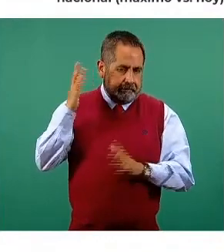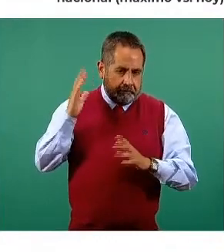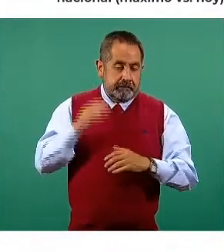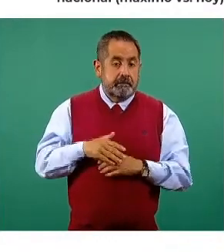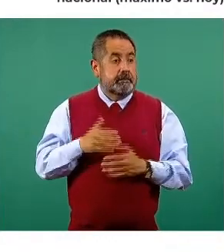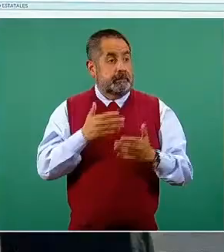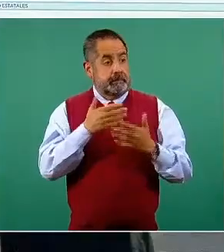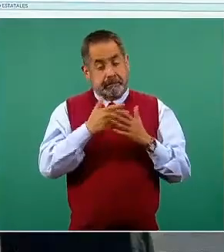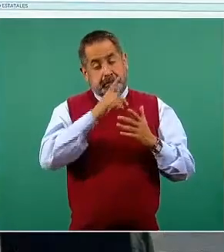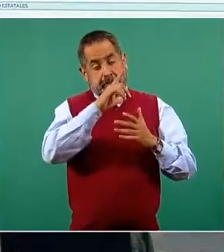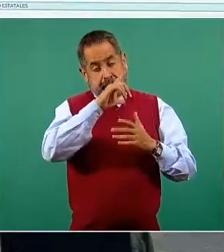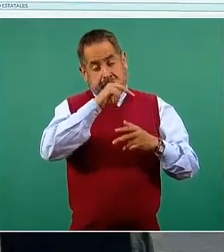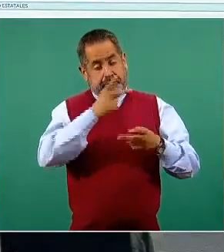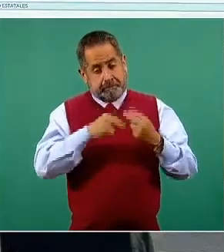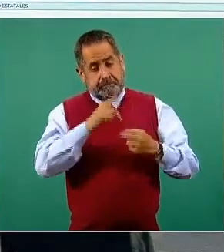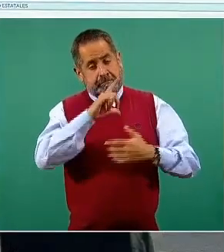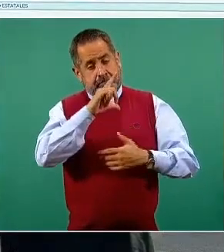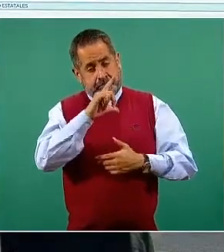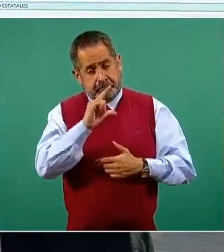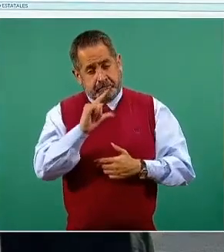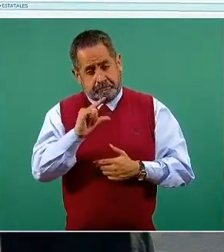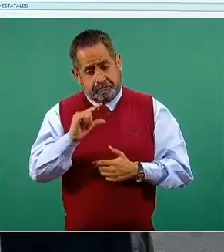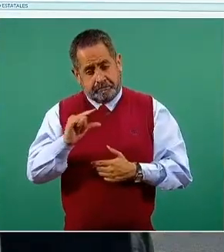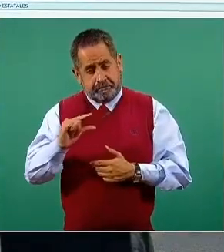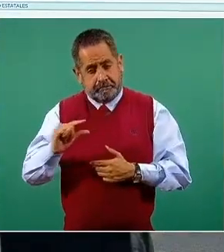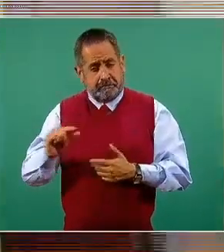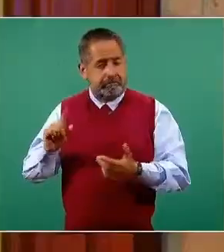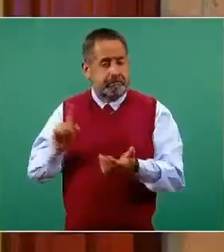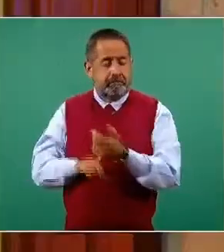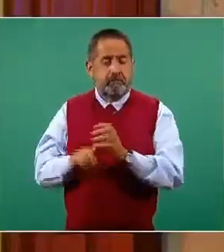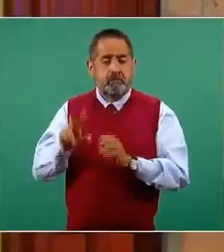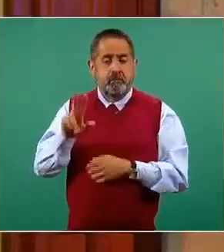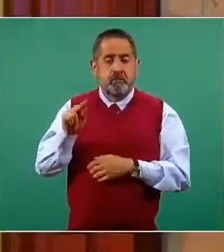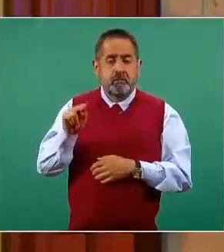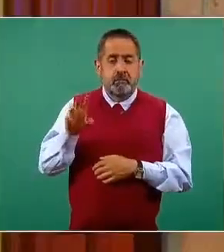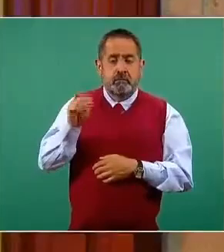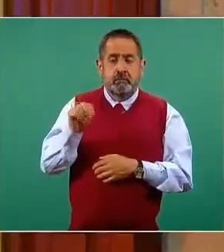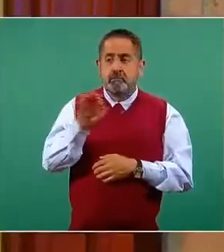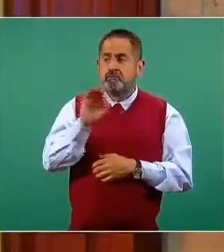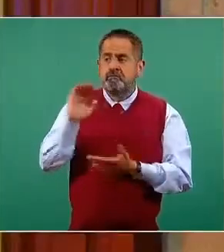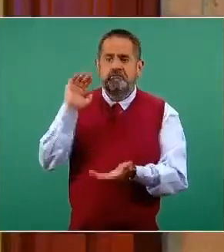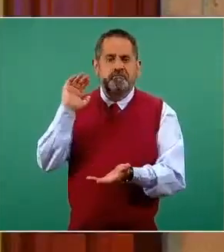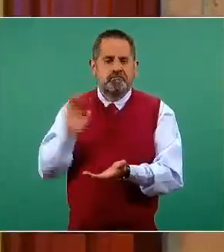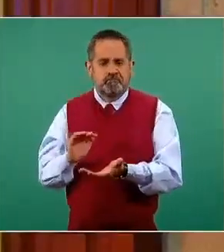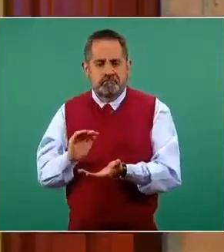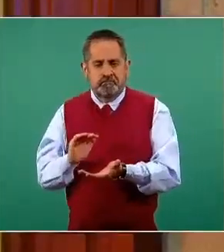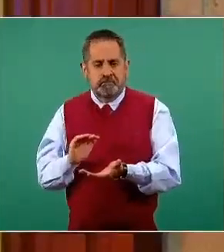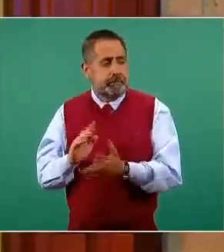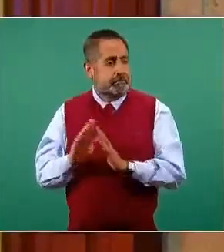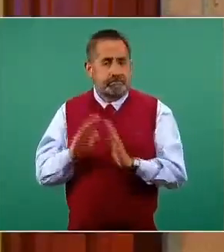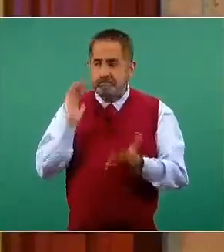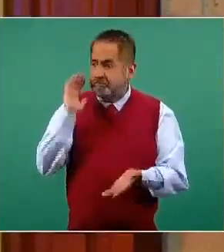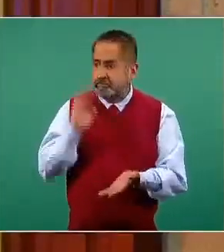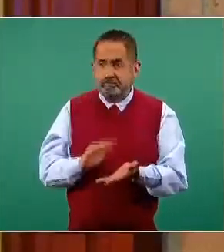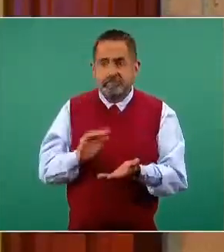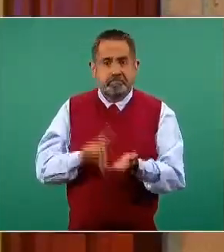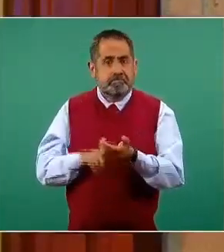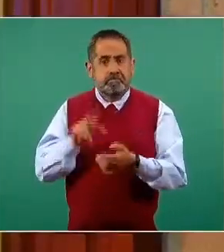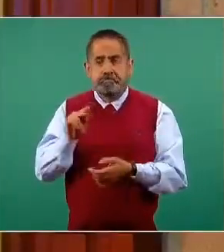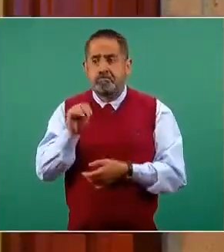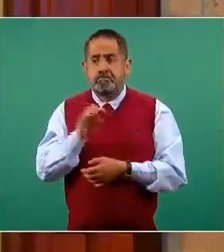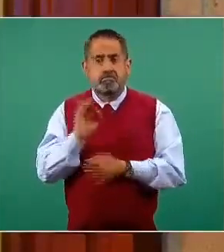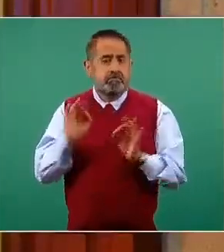momento al día de hoy hay una reducción del 89% en la ocupación hospitalaria.